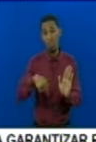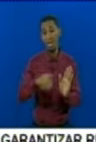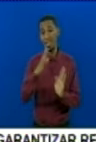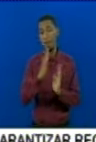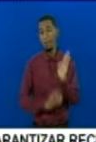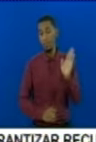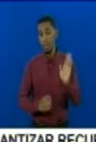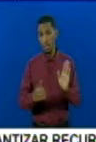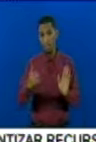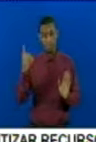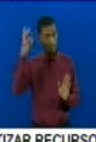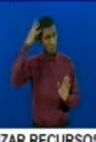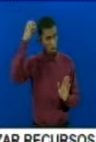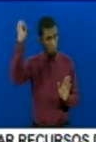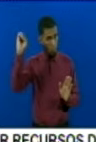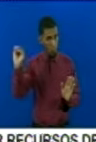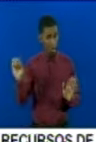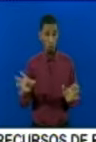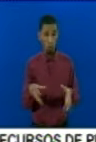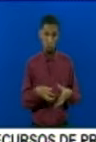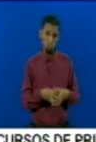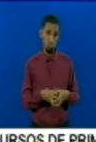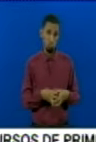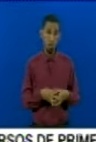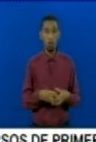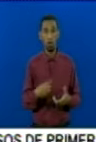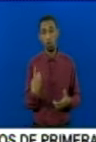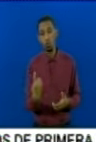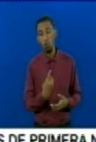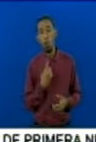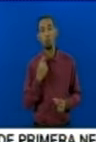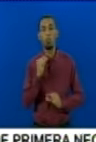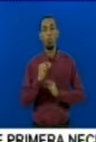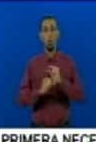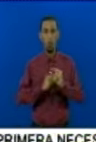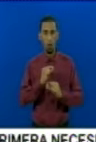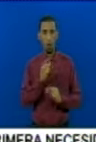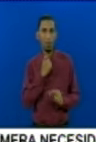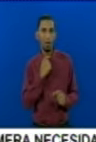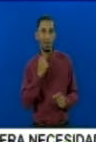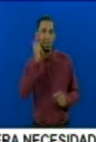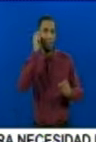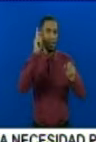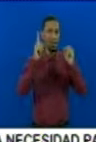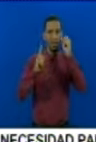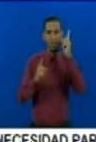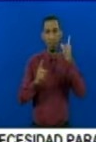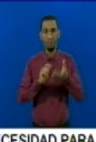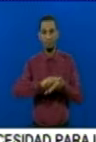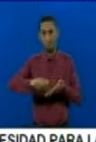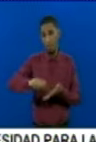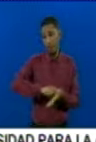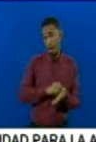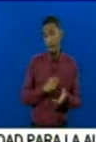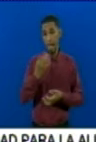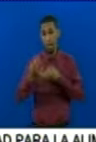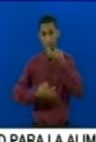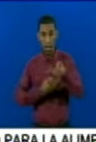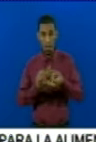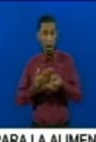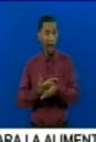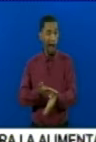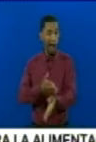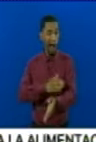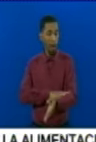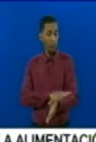Provincial. Sí hemos ido incursionando como manera de hacerlo a través de experimentos. Nosotros explicamos recientemente en el anterior